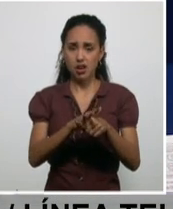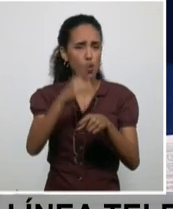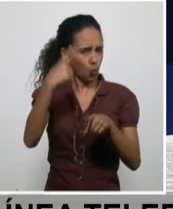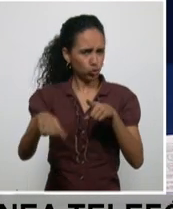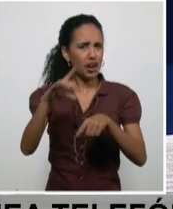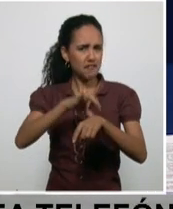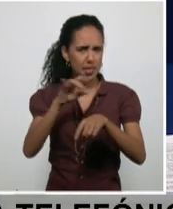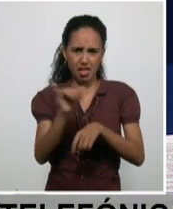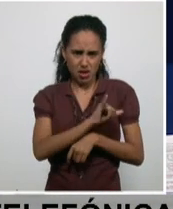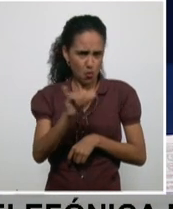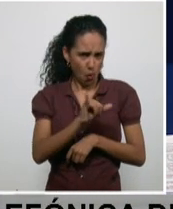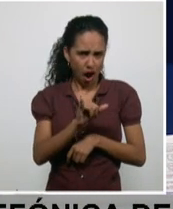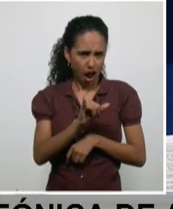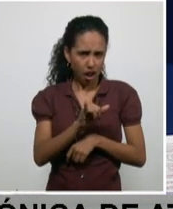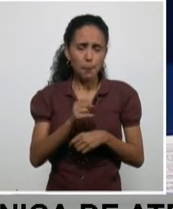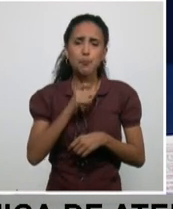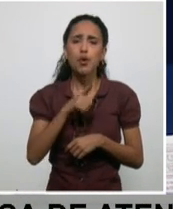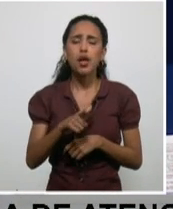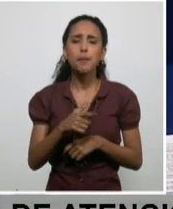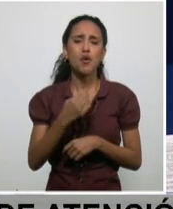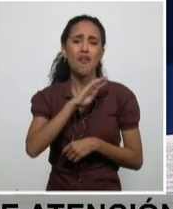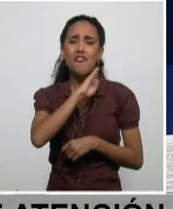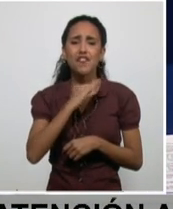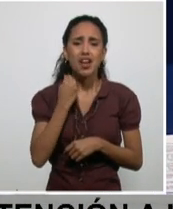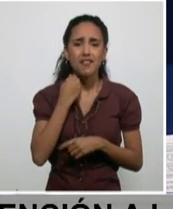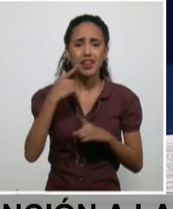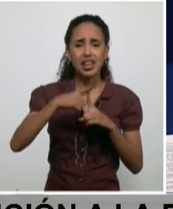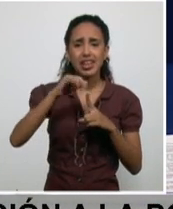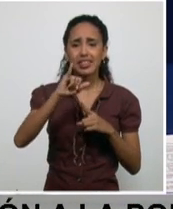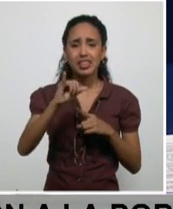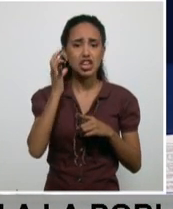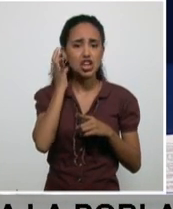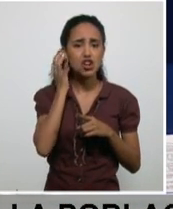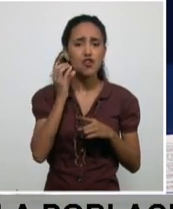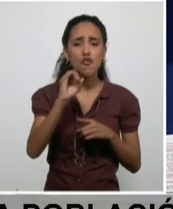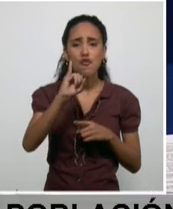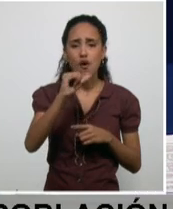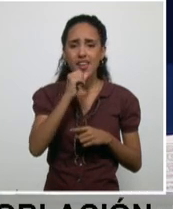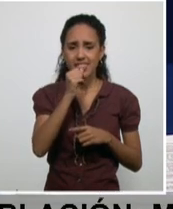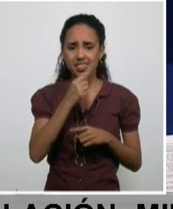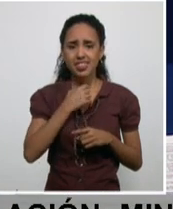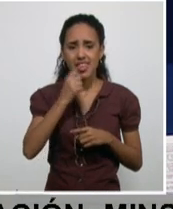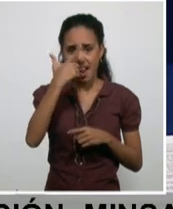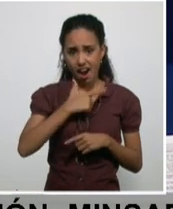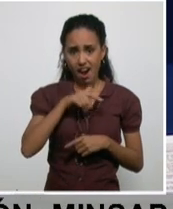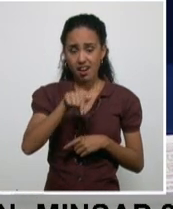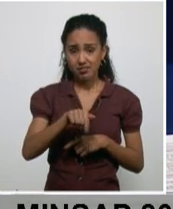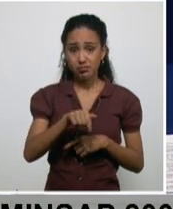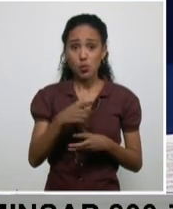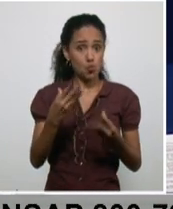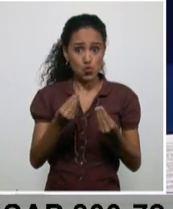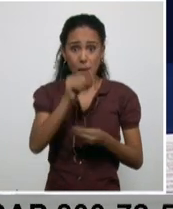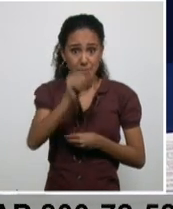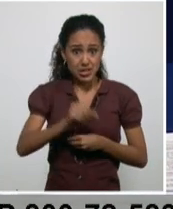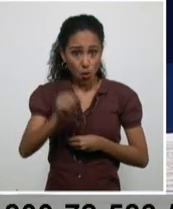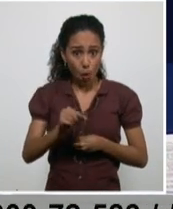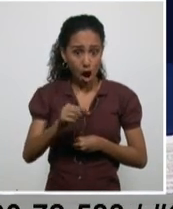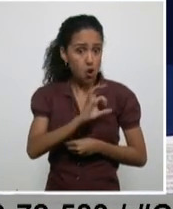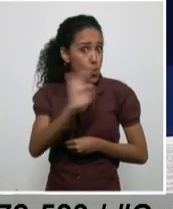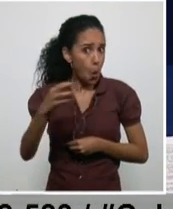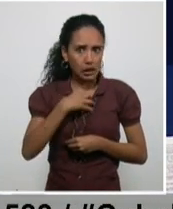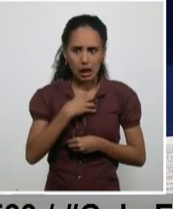enfermedades. Algunas como la fiebre tifoidea es una de las que mayor número de portadores hay, que son personas que nunca